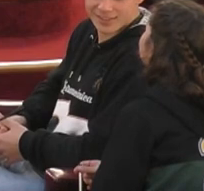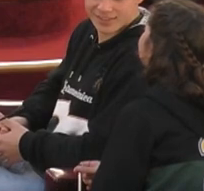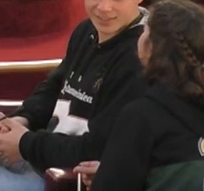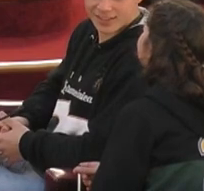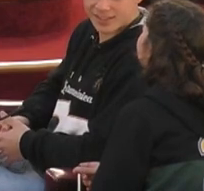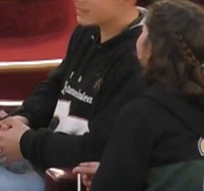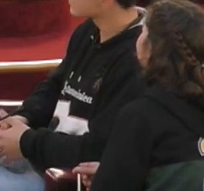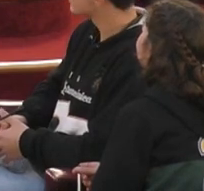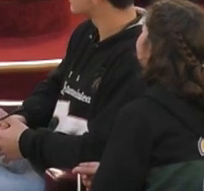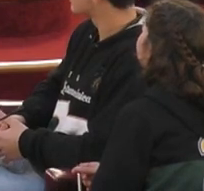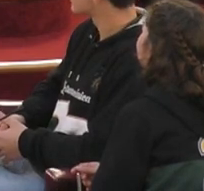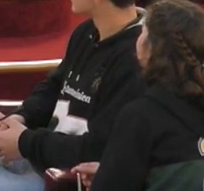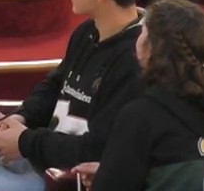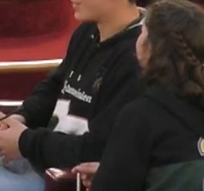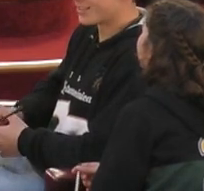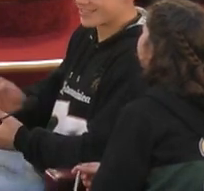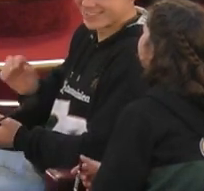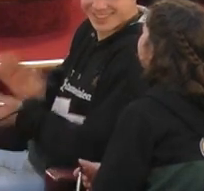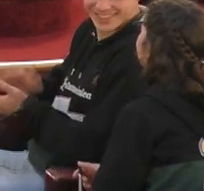Diputado Facundo Braida.